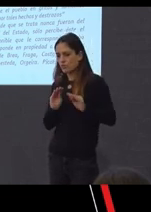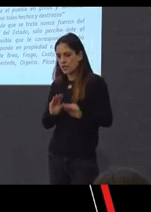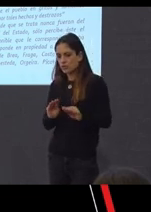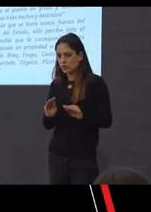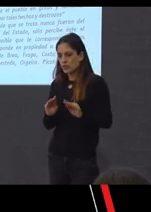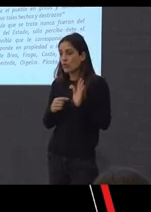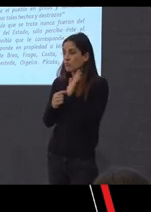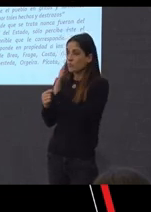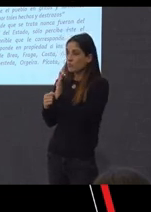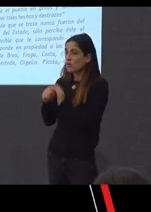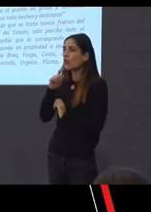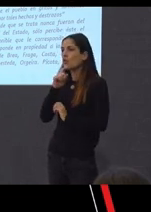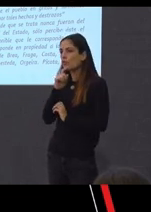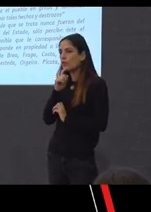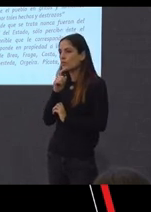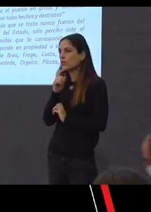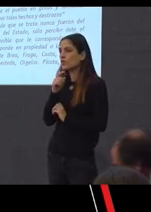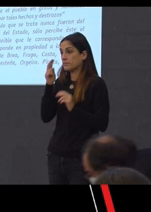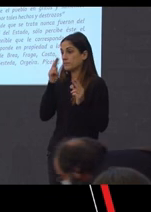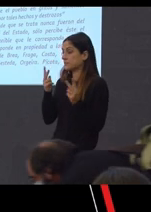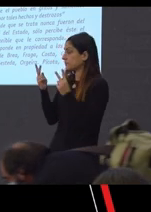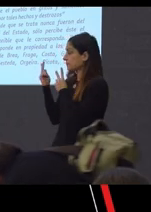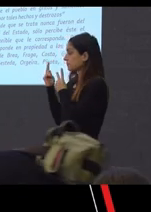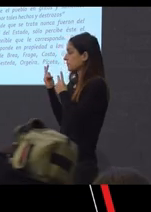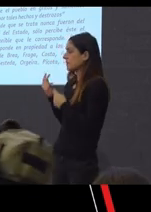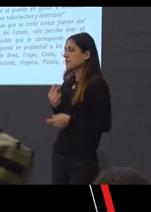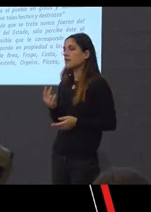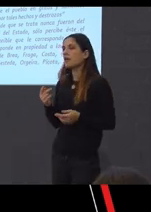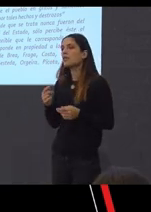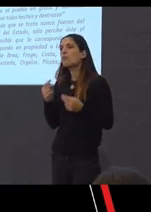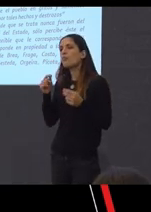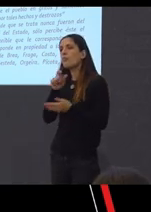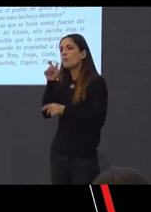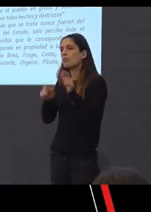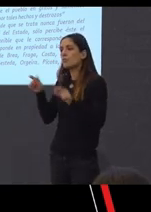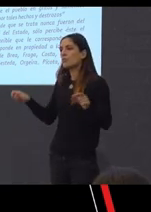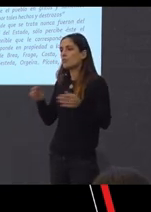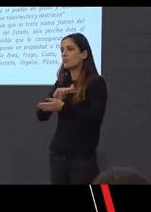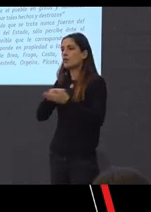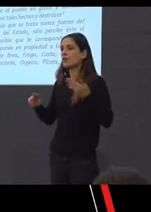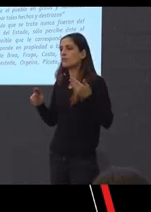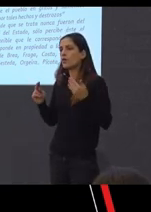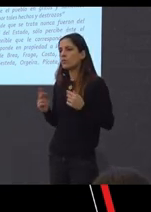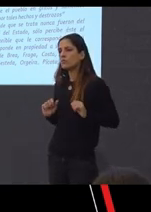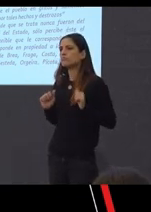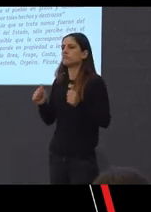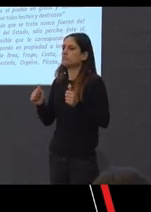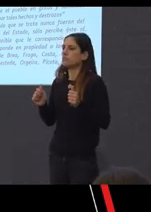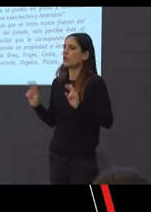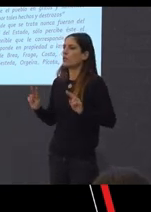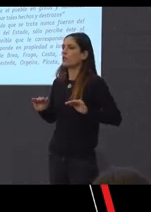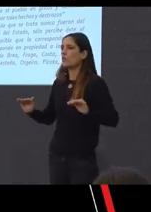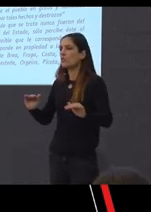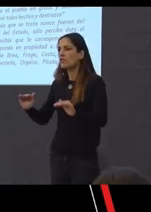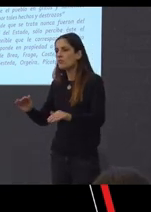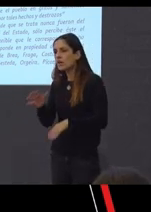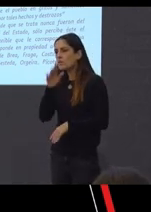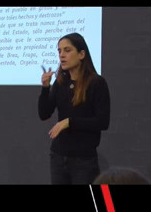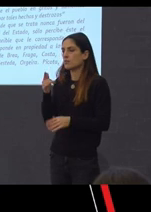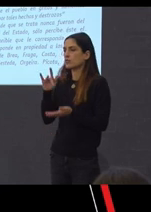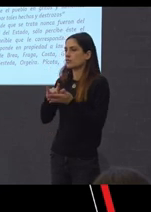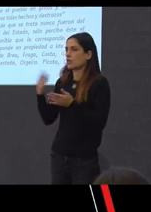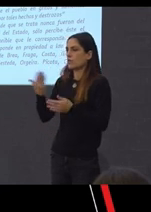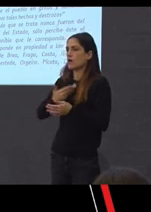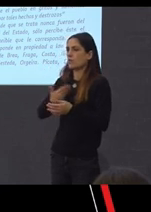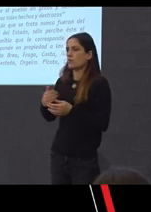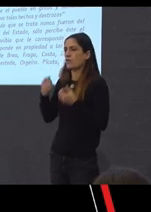era, como podes ver aquí, levantándose o pobo en gritos e lamentos, protestando por tales hechos e destrozos. E despois, outra cuestión que deixaban moi